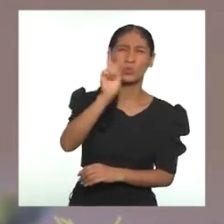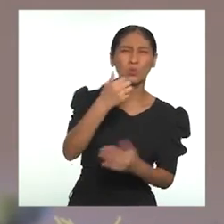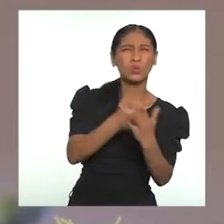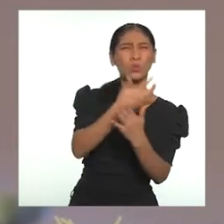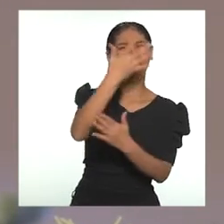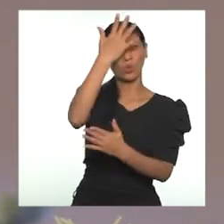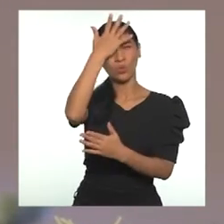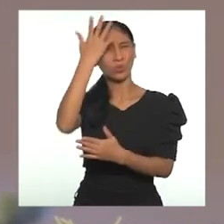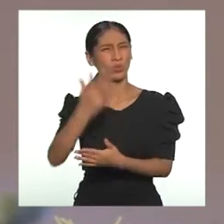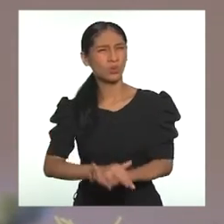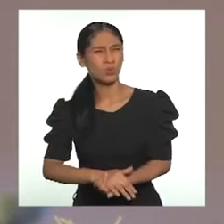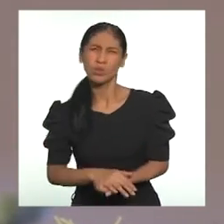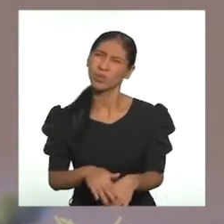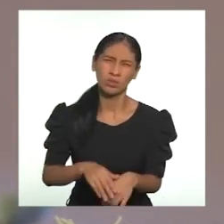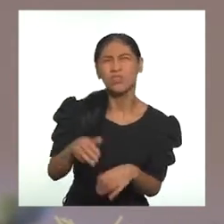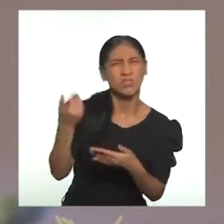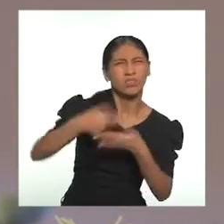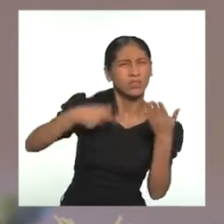no!